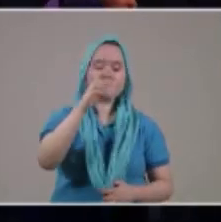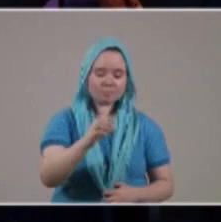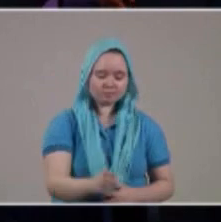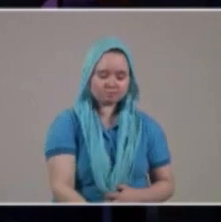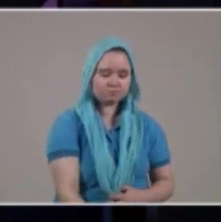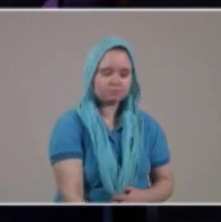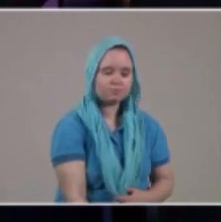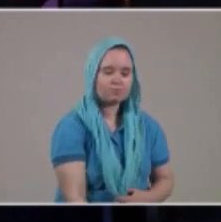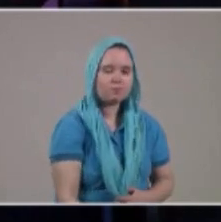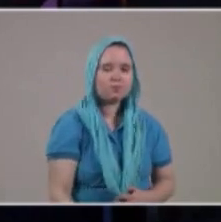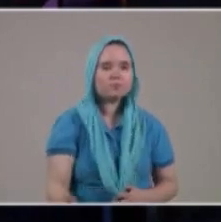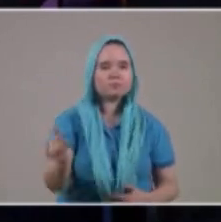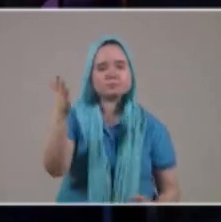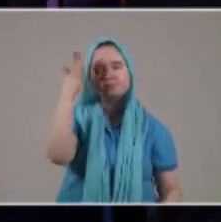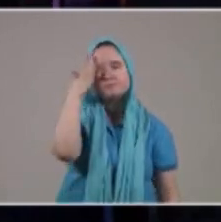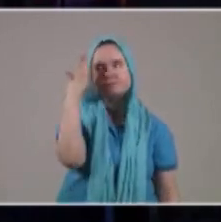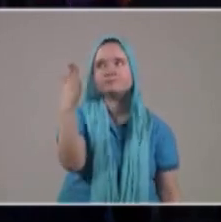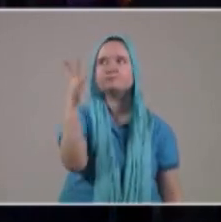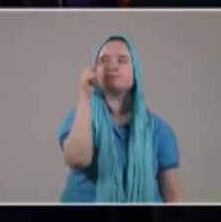Gracias.